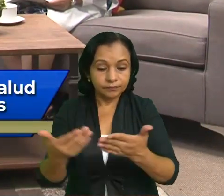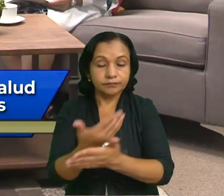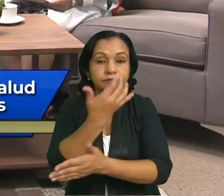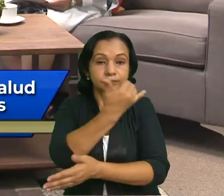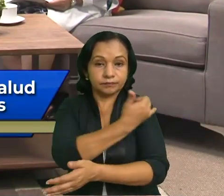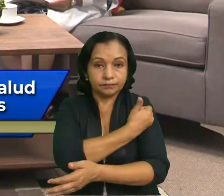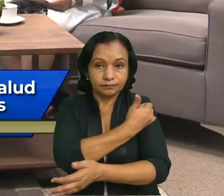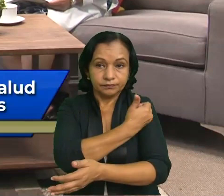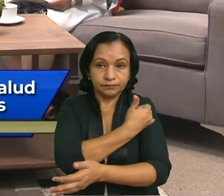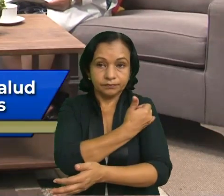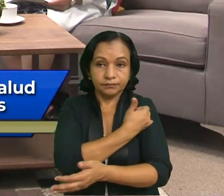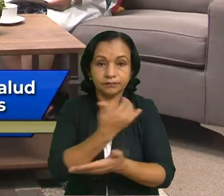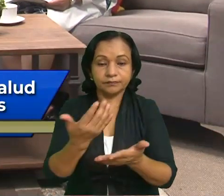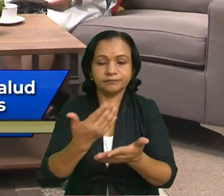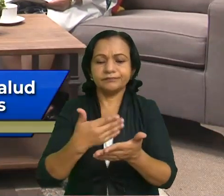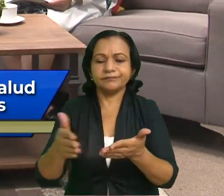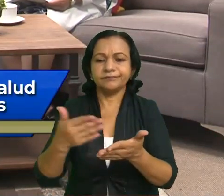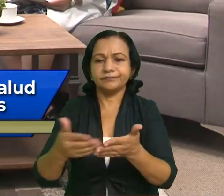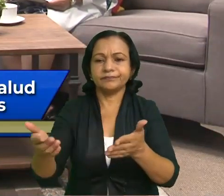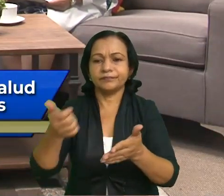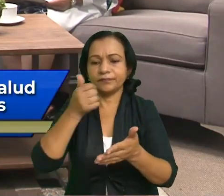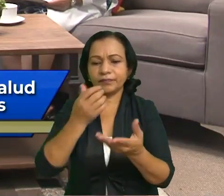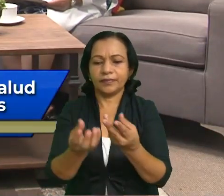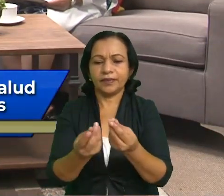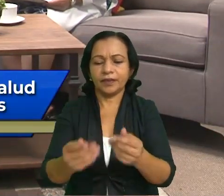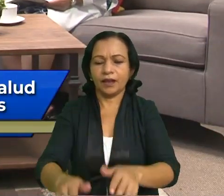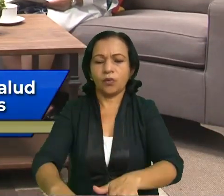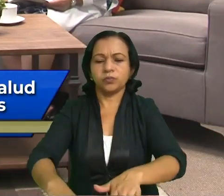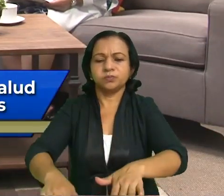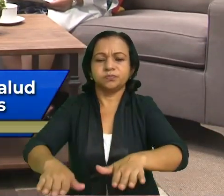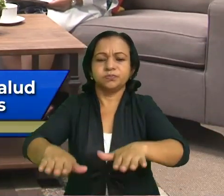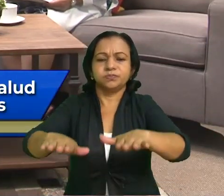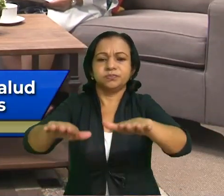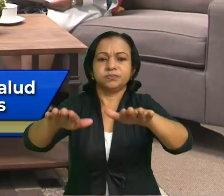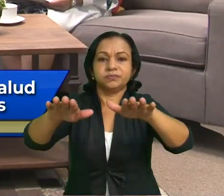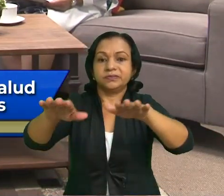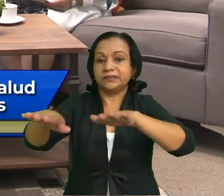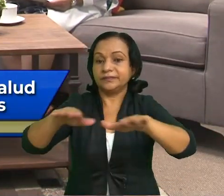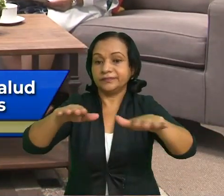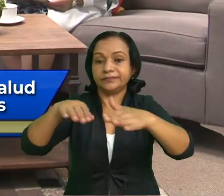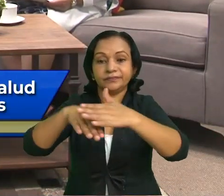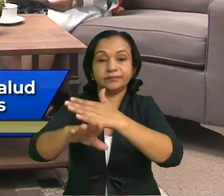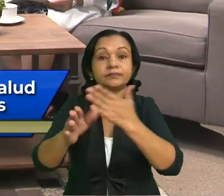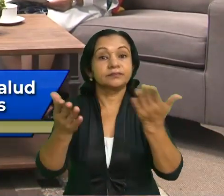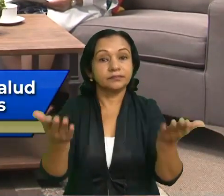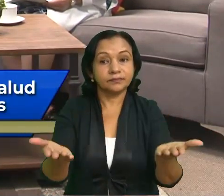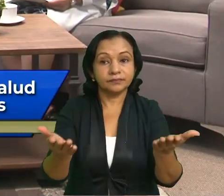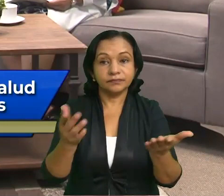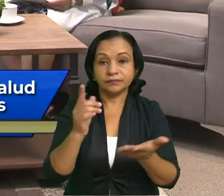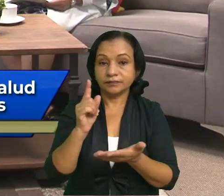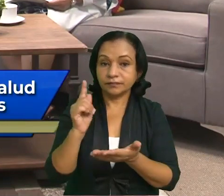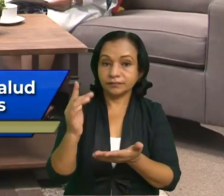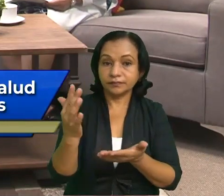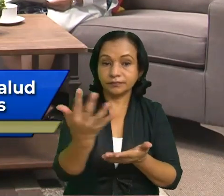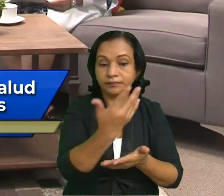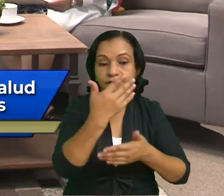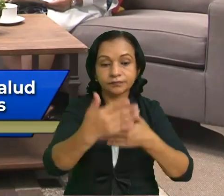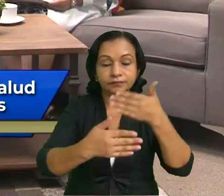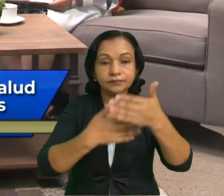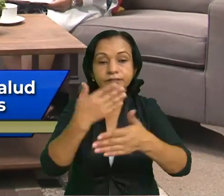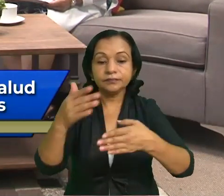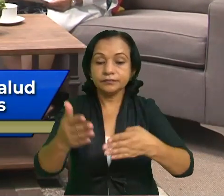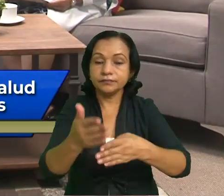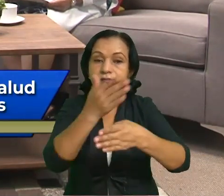que fácilmente por el tipo de suelo se inunda y tiene situaciones de mayor riesgo entonces creo que todo ese proceso de